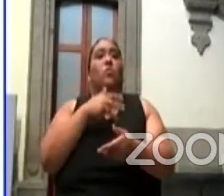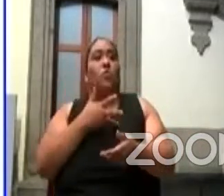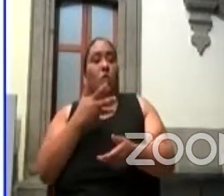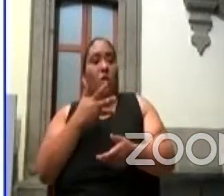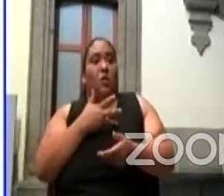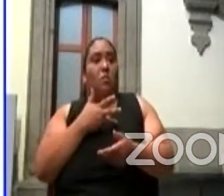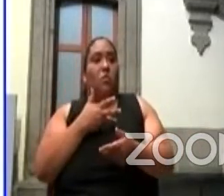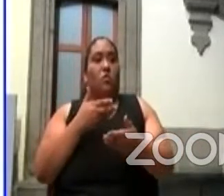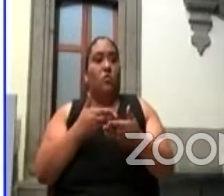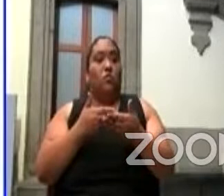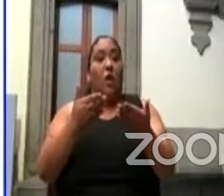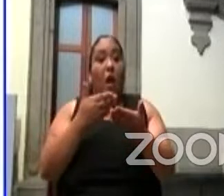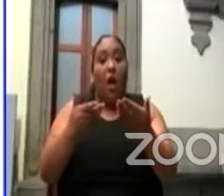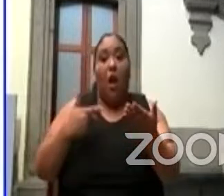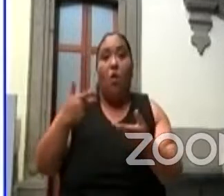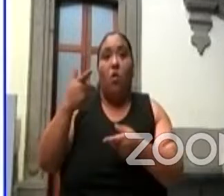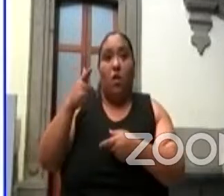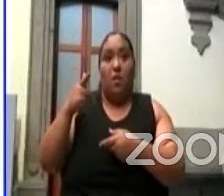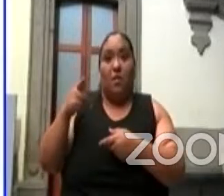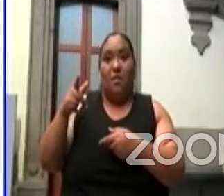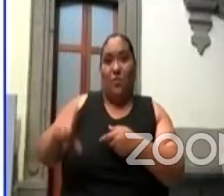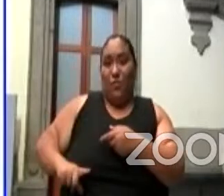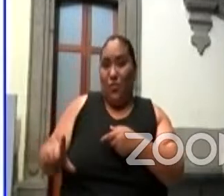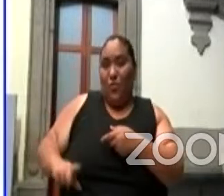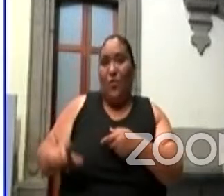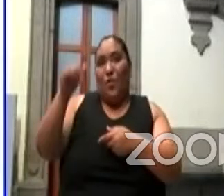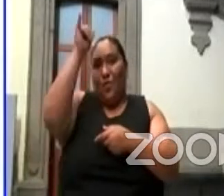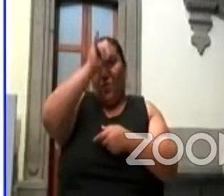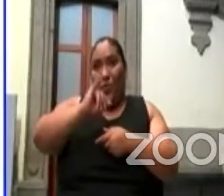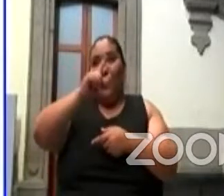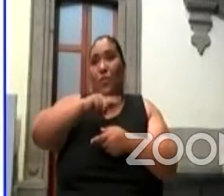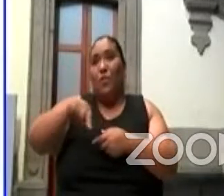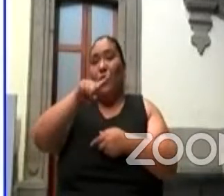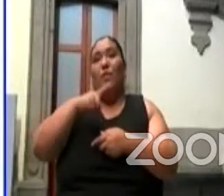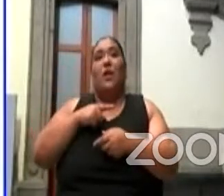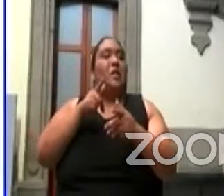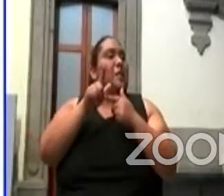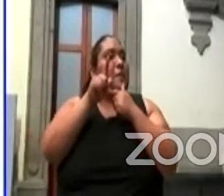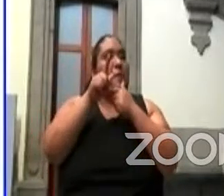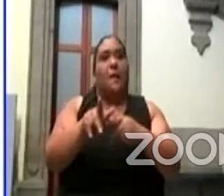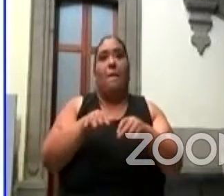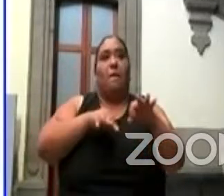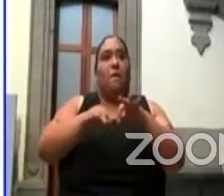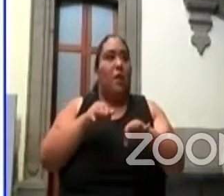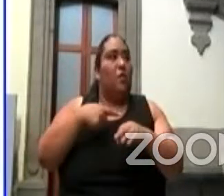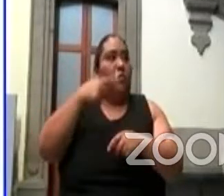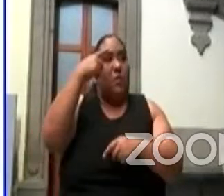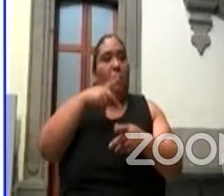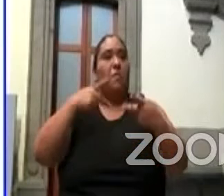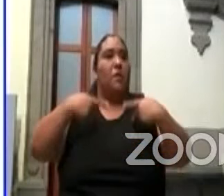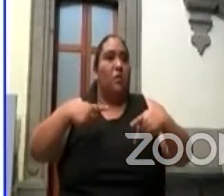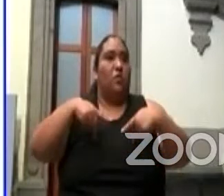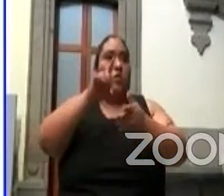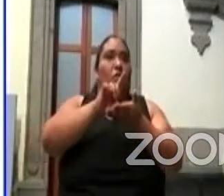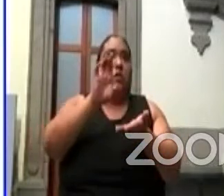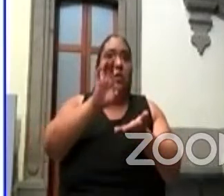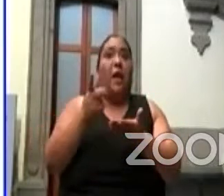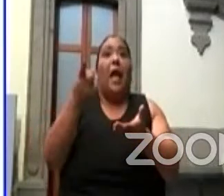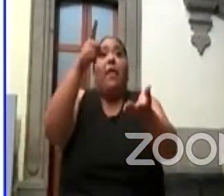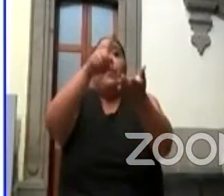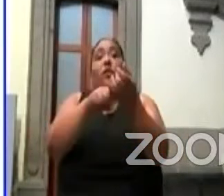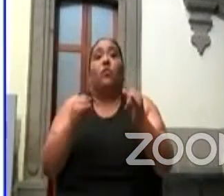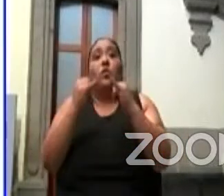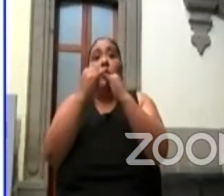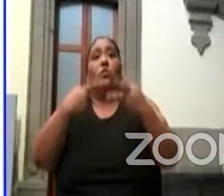actual gobernador en seguir trabajando por y para nuestras personas con discapacidad. En el Instituto de la